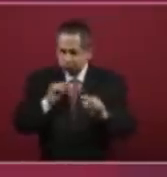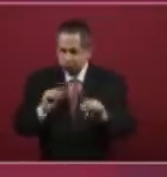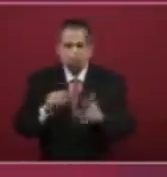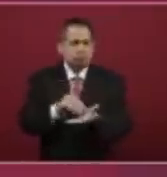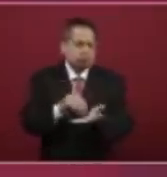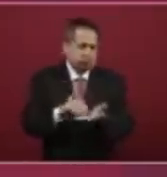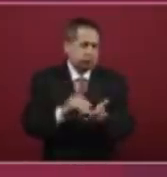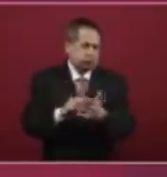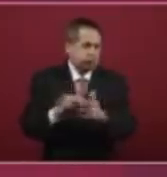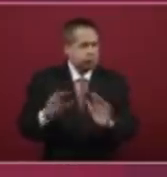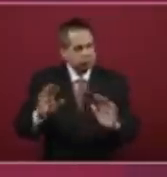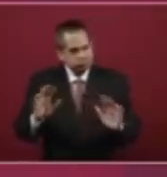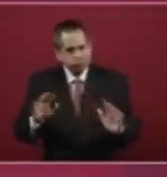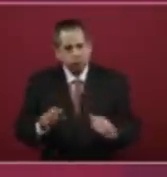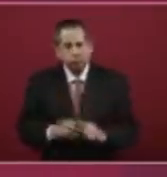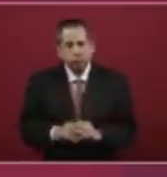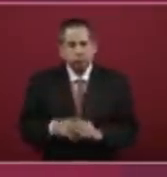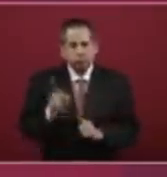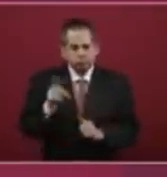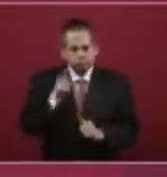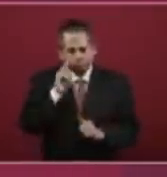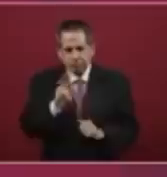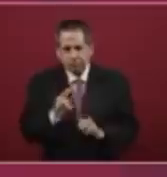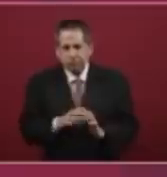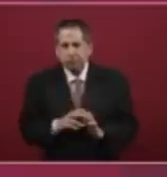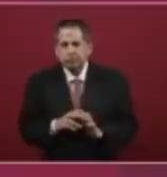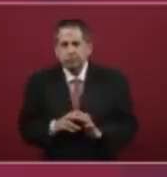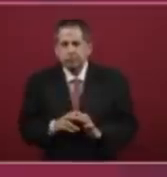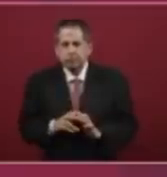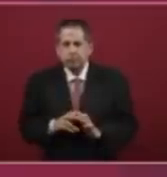todavía, pero